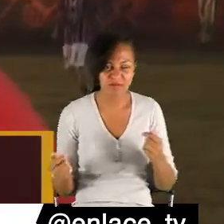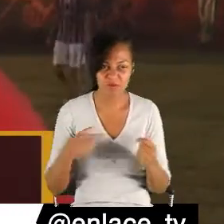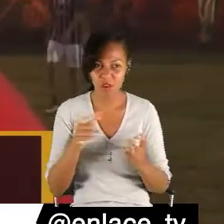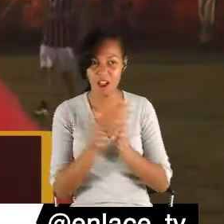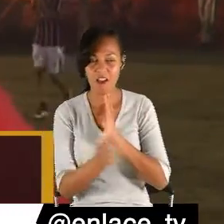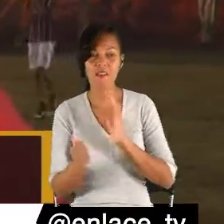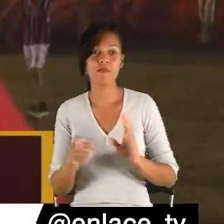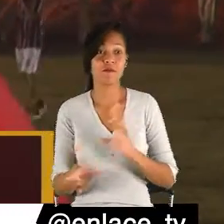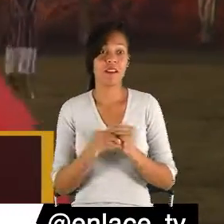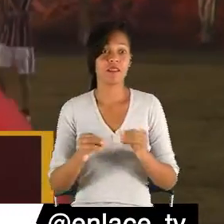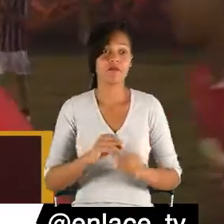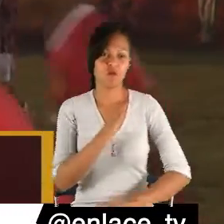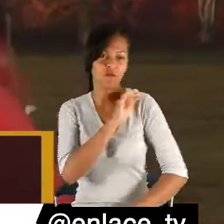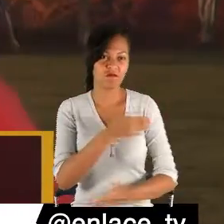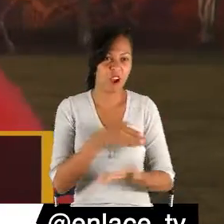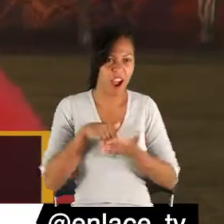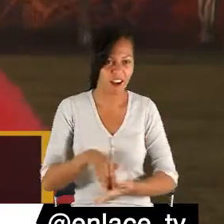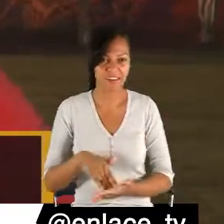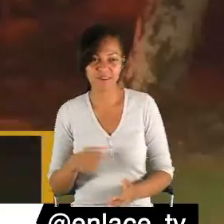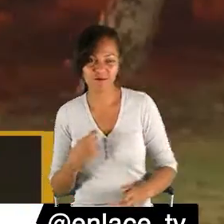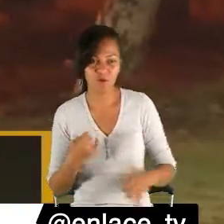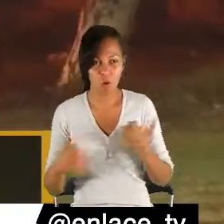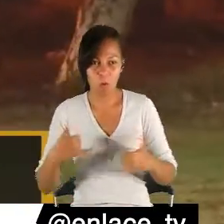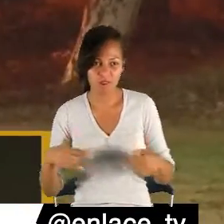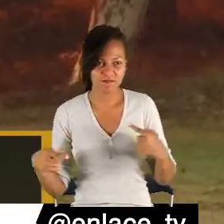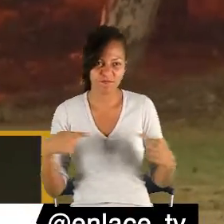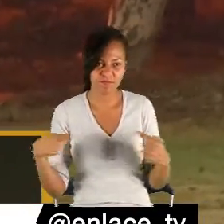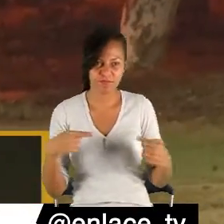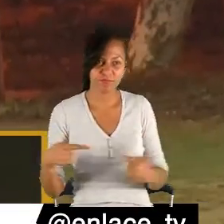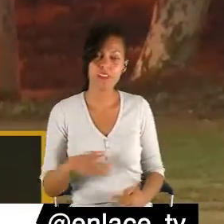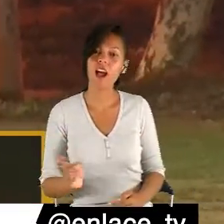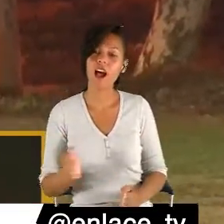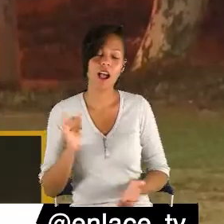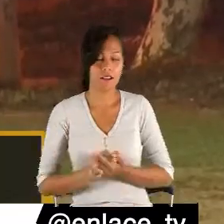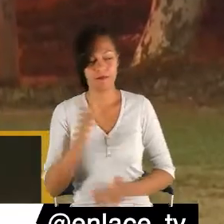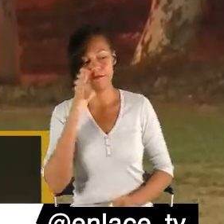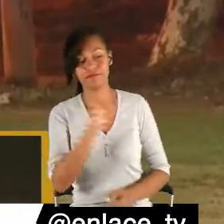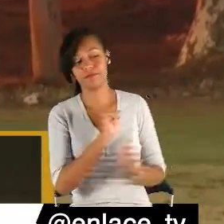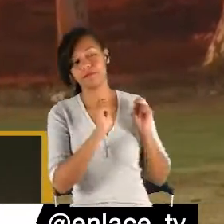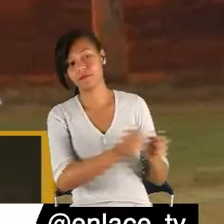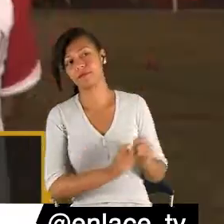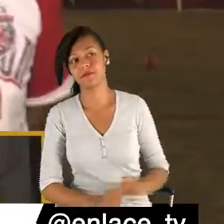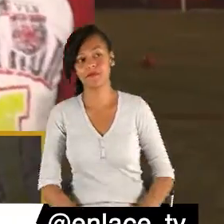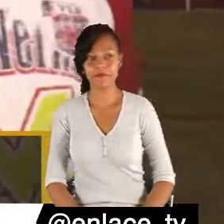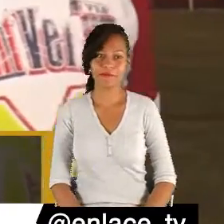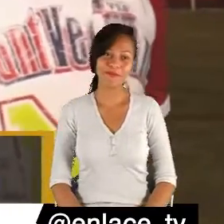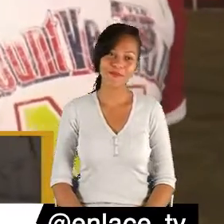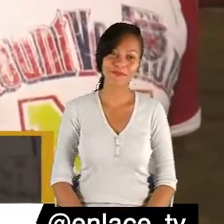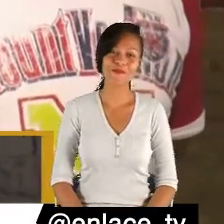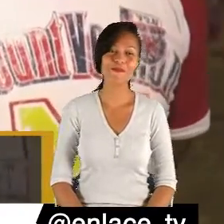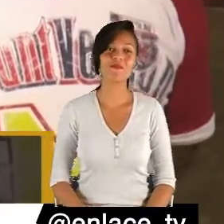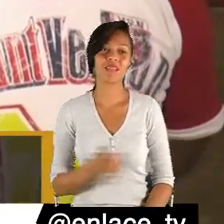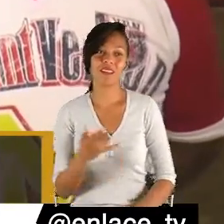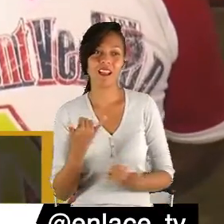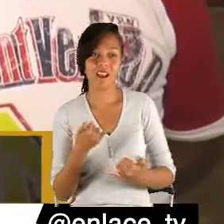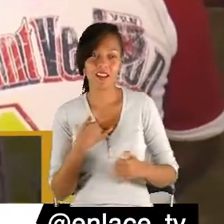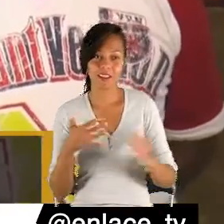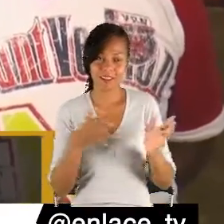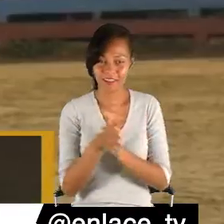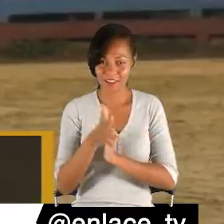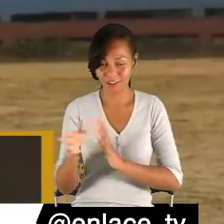la fuerza que uno tiene entonces lo miro por esa parte actualmente moisés estrada comparte sus conocimientos en el club oro negro